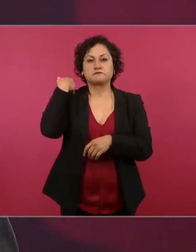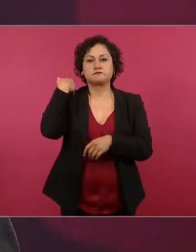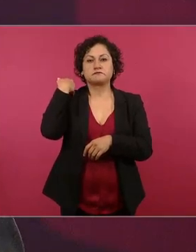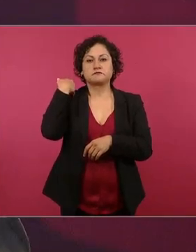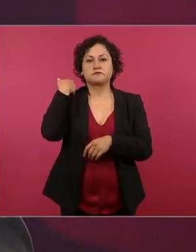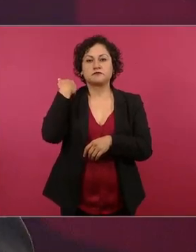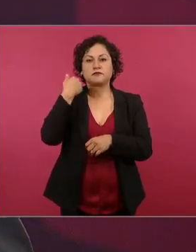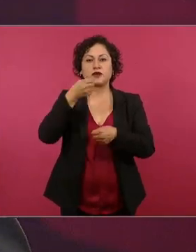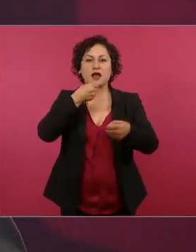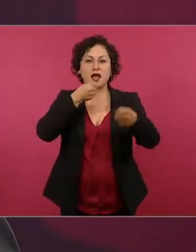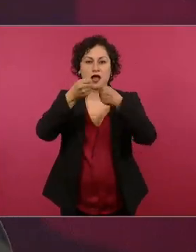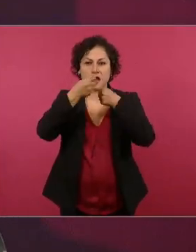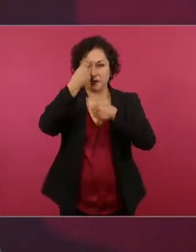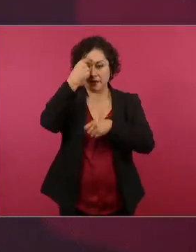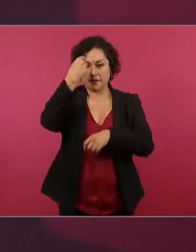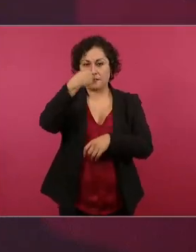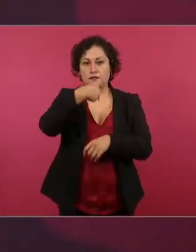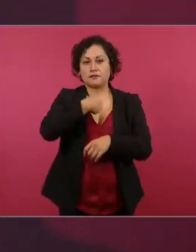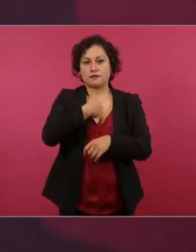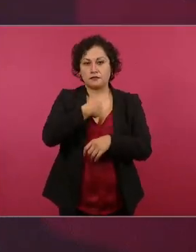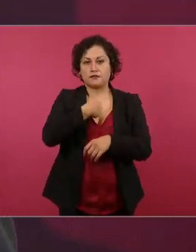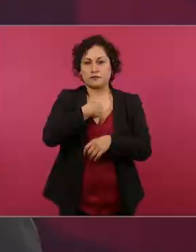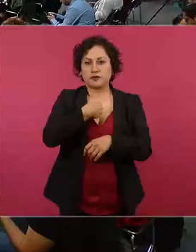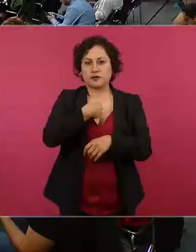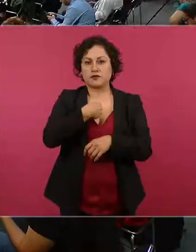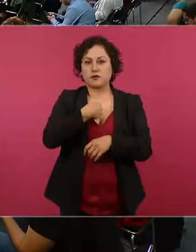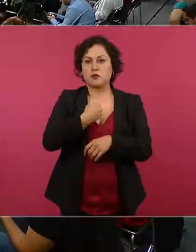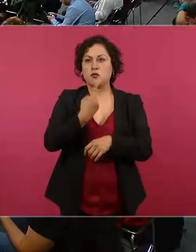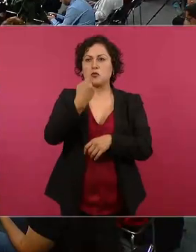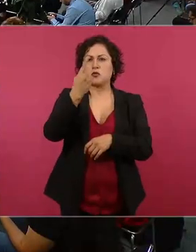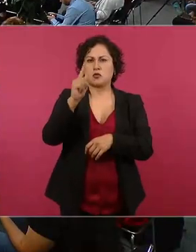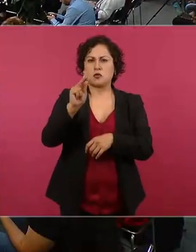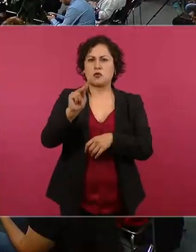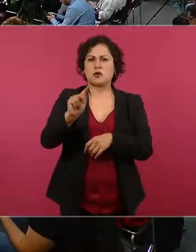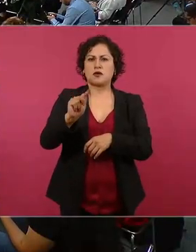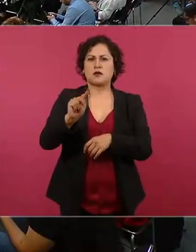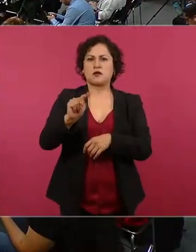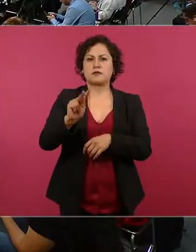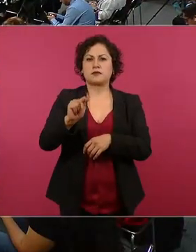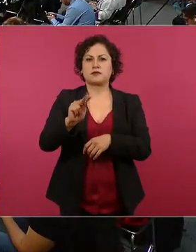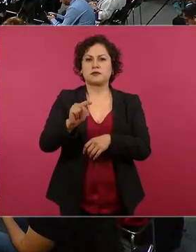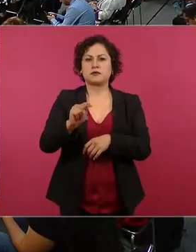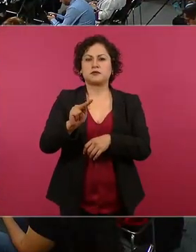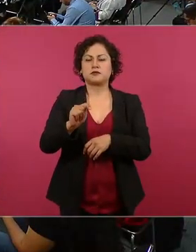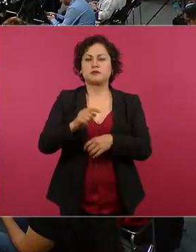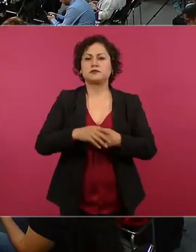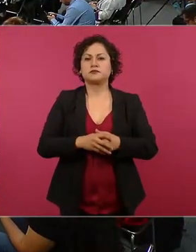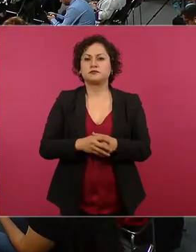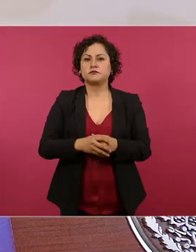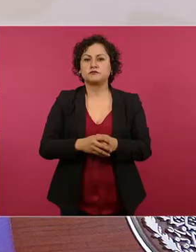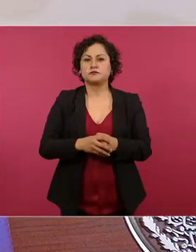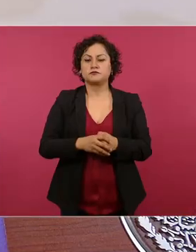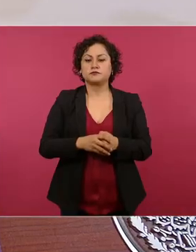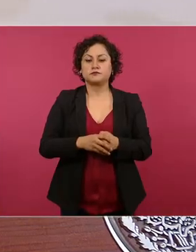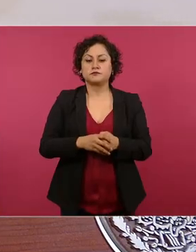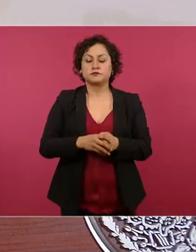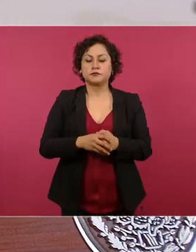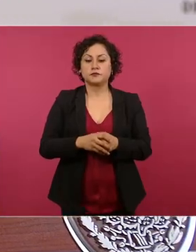en una televisora, sí, y me decía la